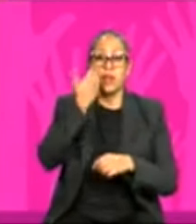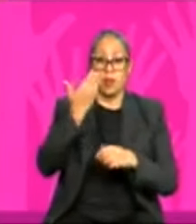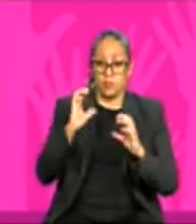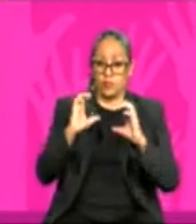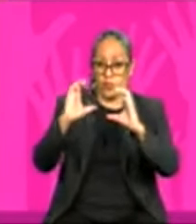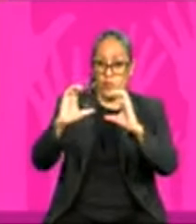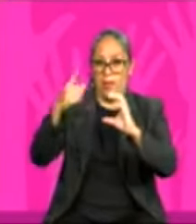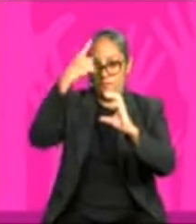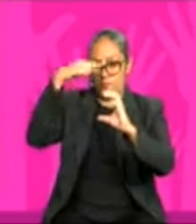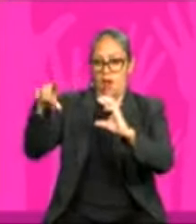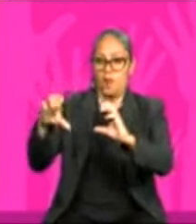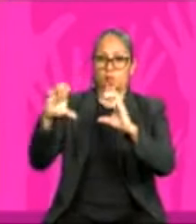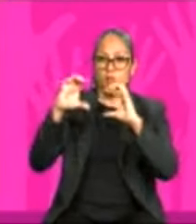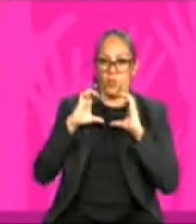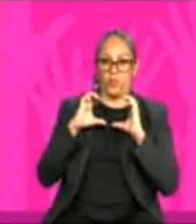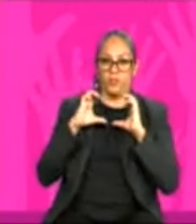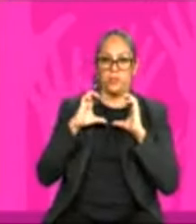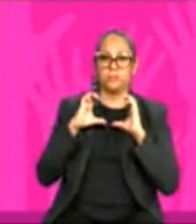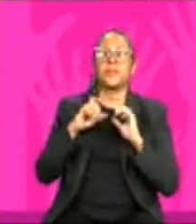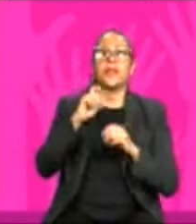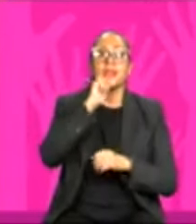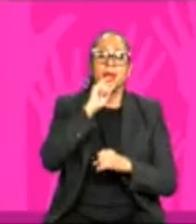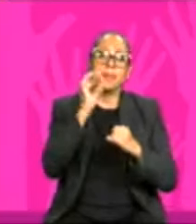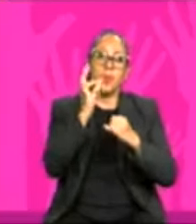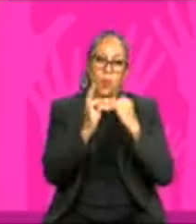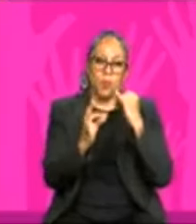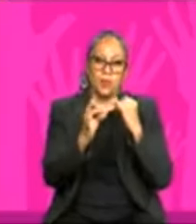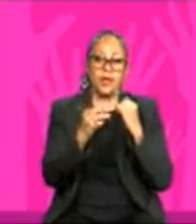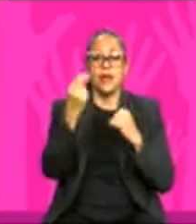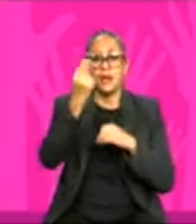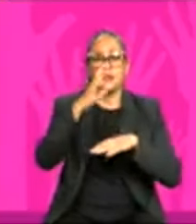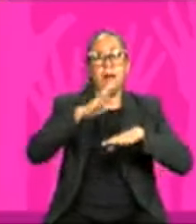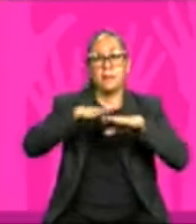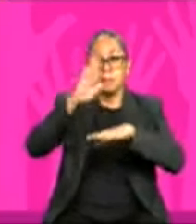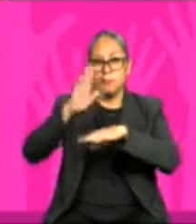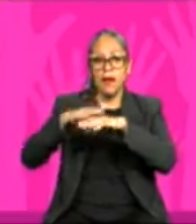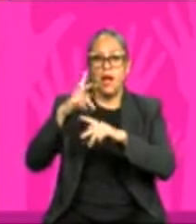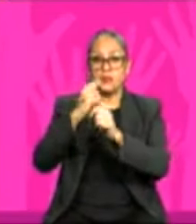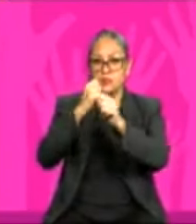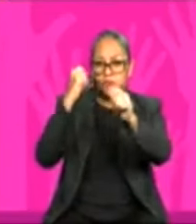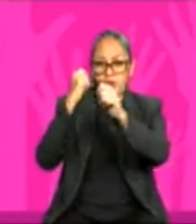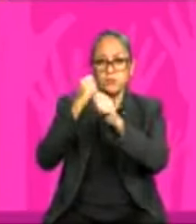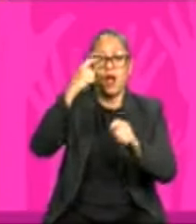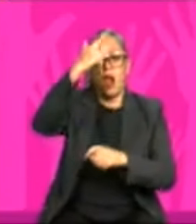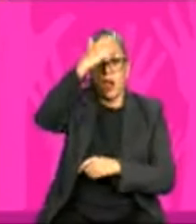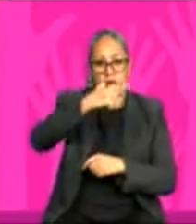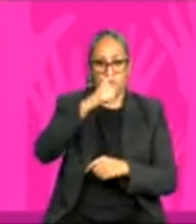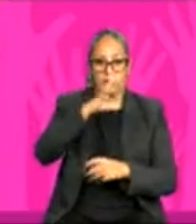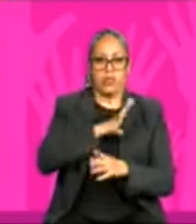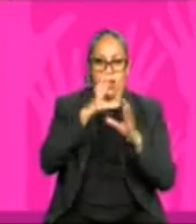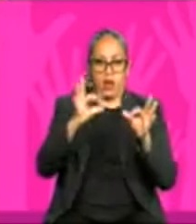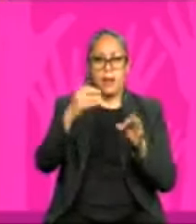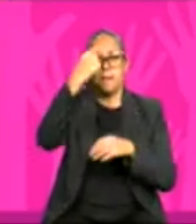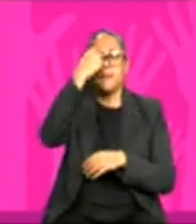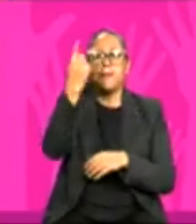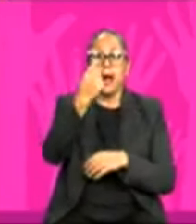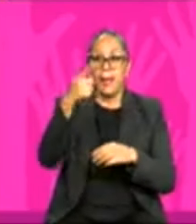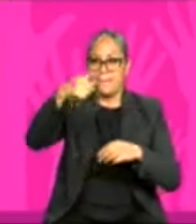cuidan. Y por último, vamos a incrementar el transporte nocturno público de calidad para que las personas